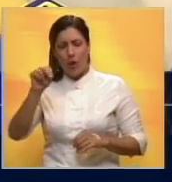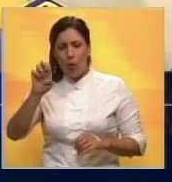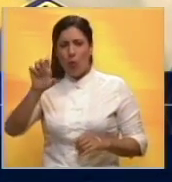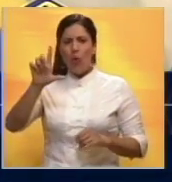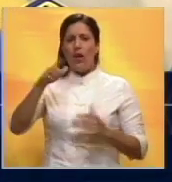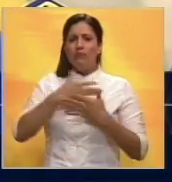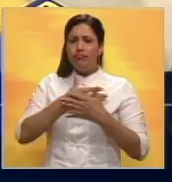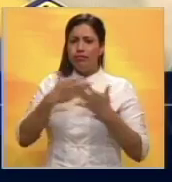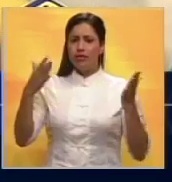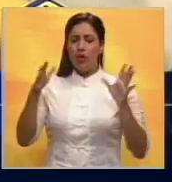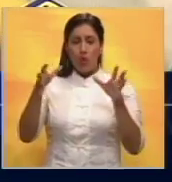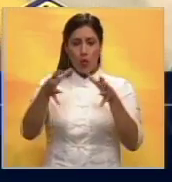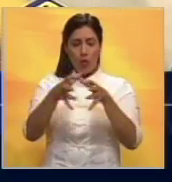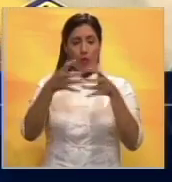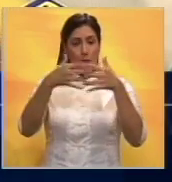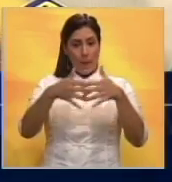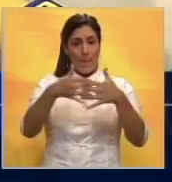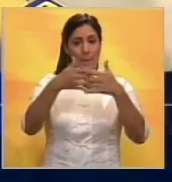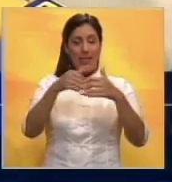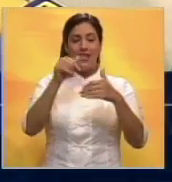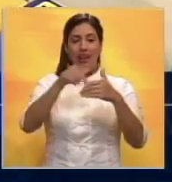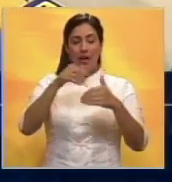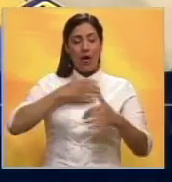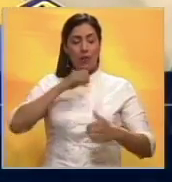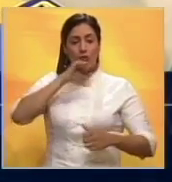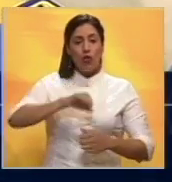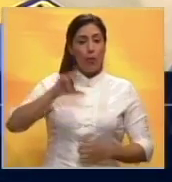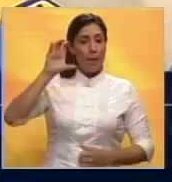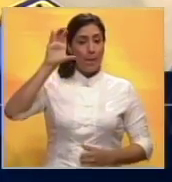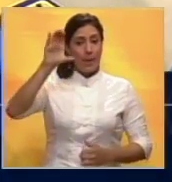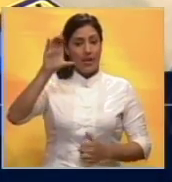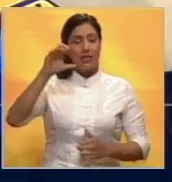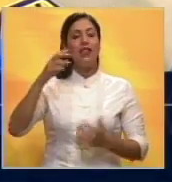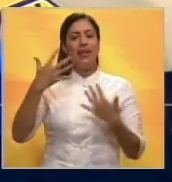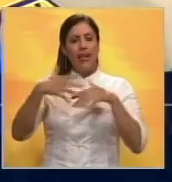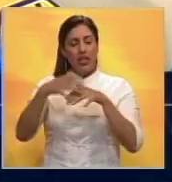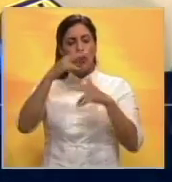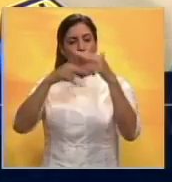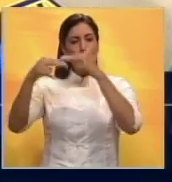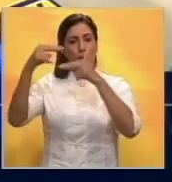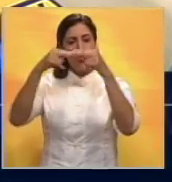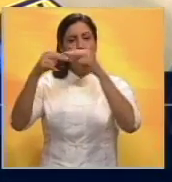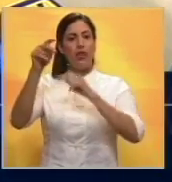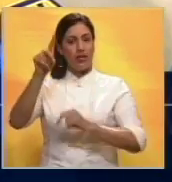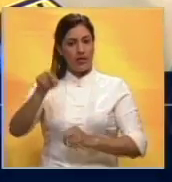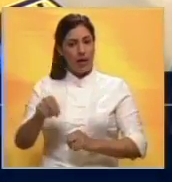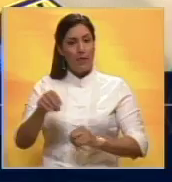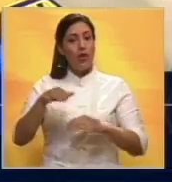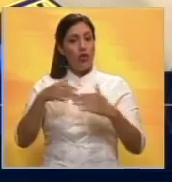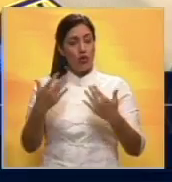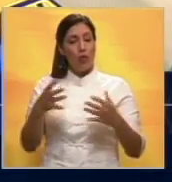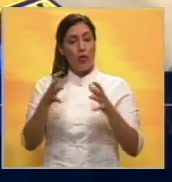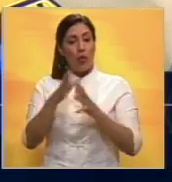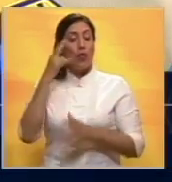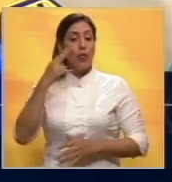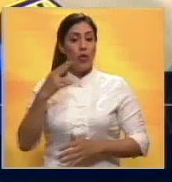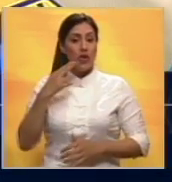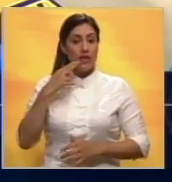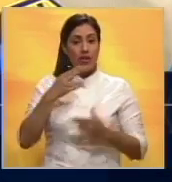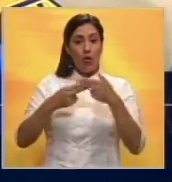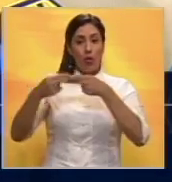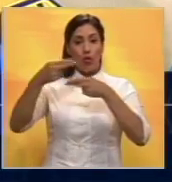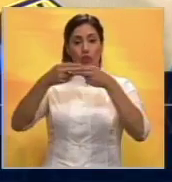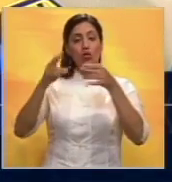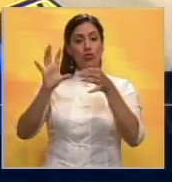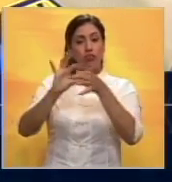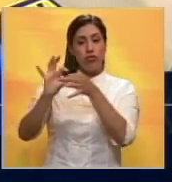disposición que hay del sector empresarial patriota en incorporarse a estas obras de construcción también a través de la cámara bolivariana de la construcción y